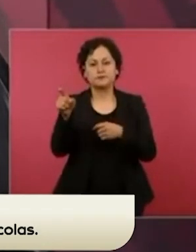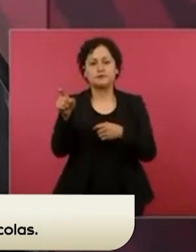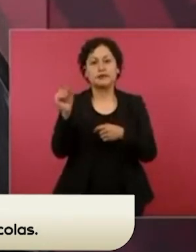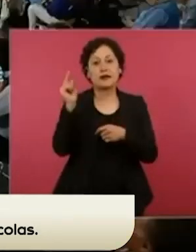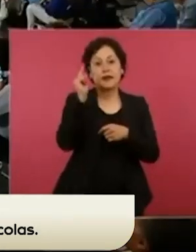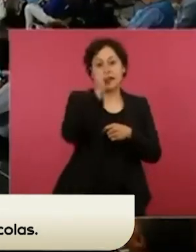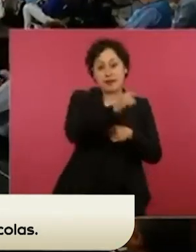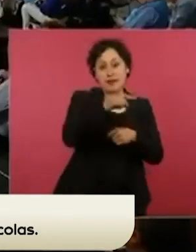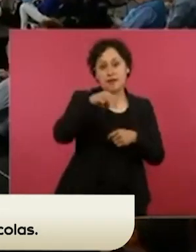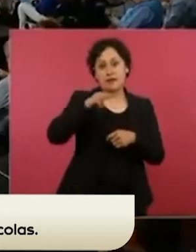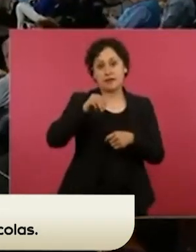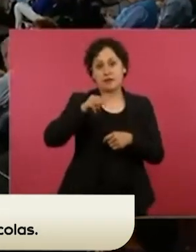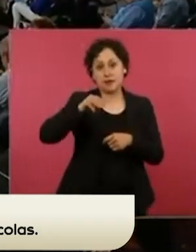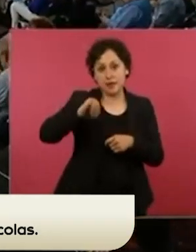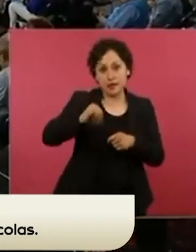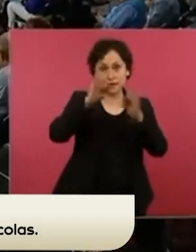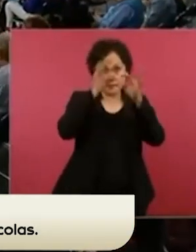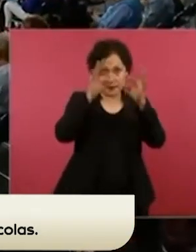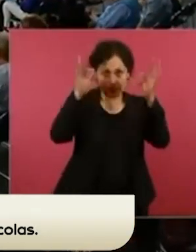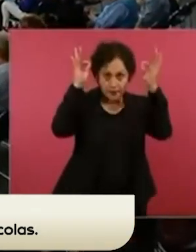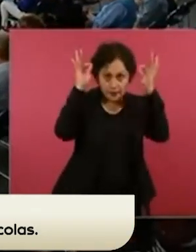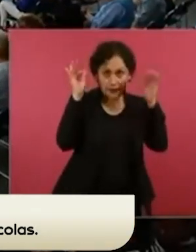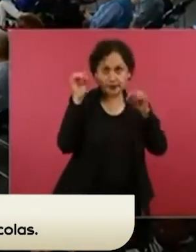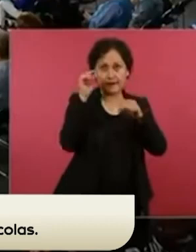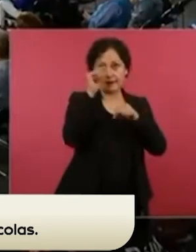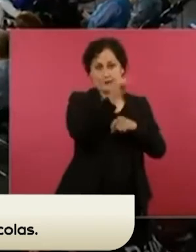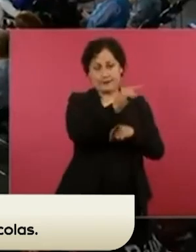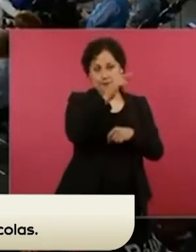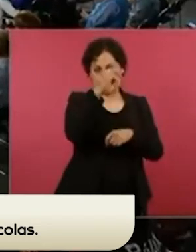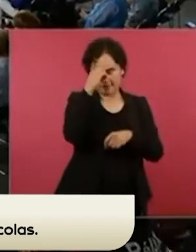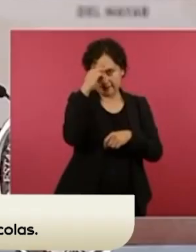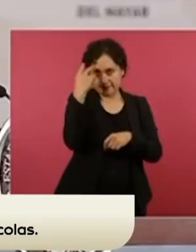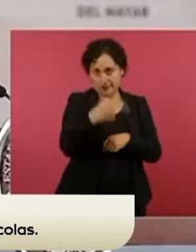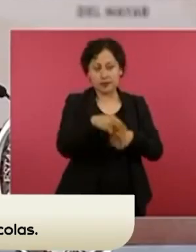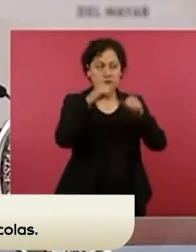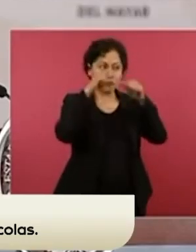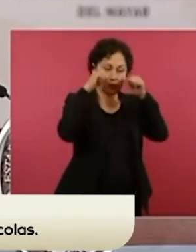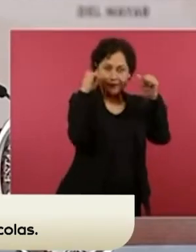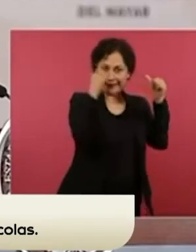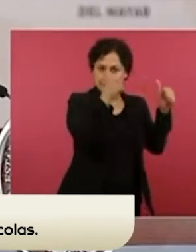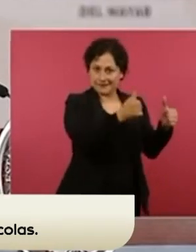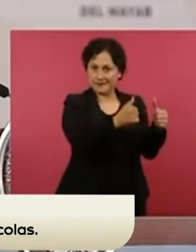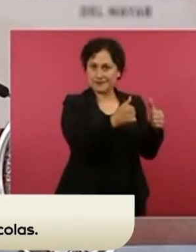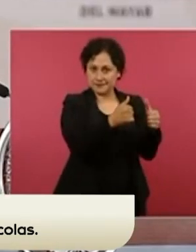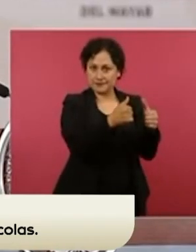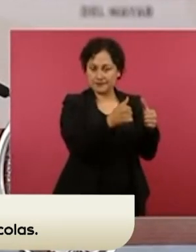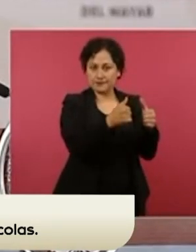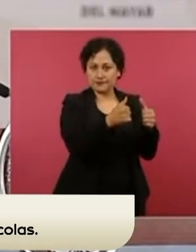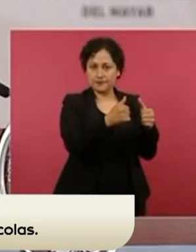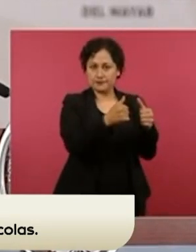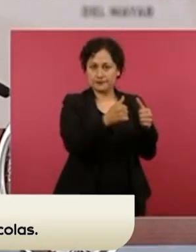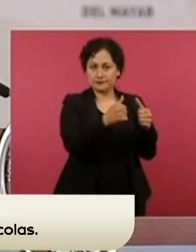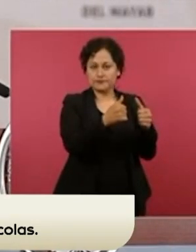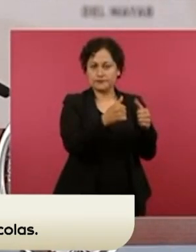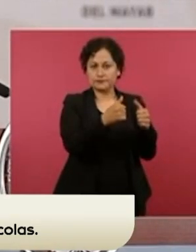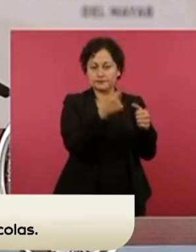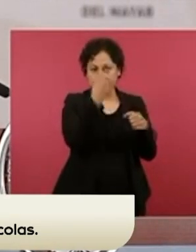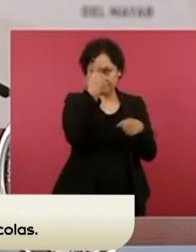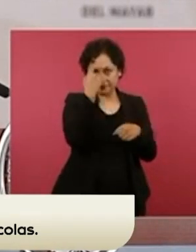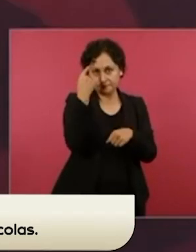de Orlando dos consulados atendiendo a